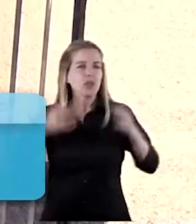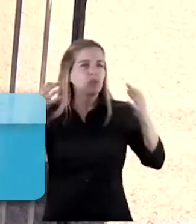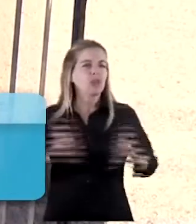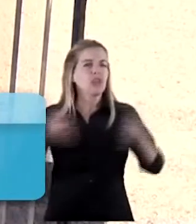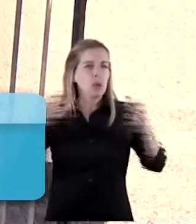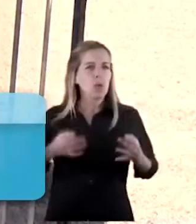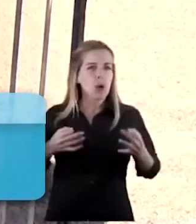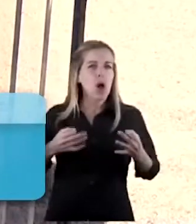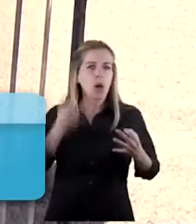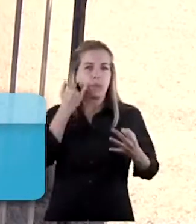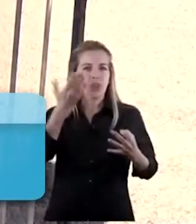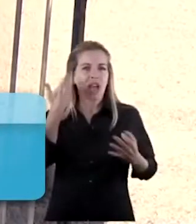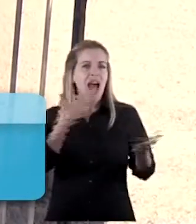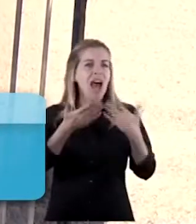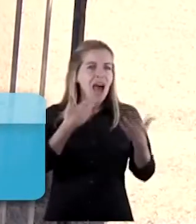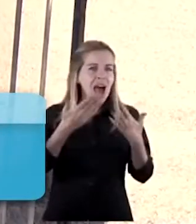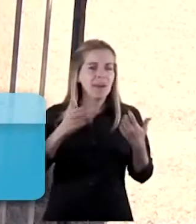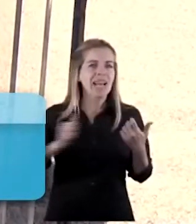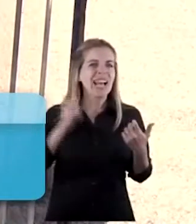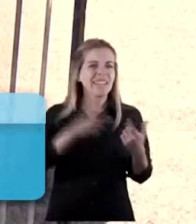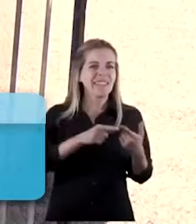hablé con el canciller Scholz,